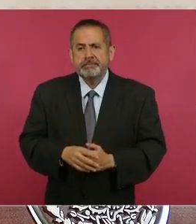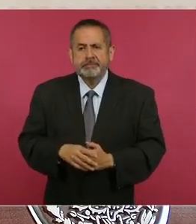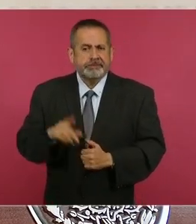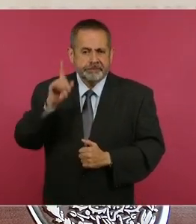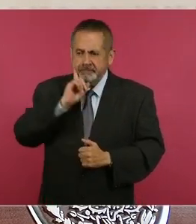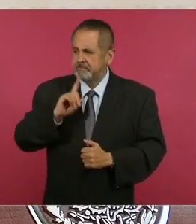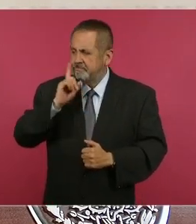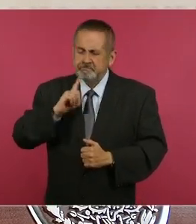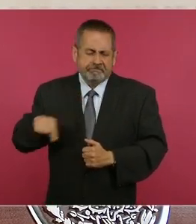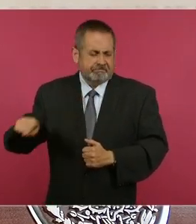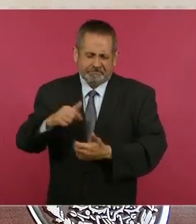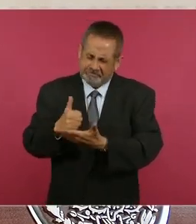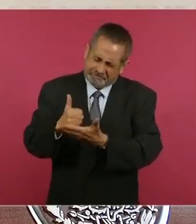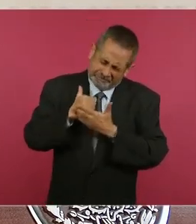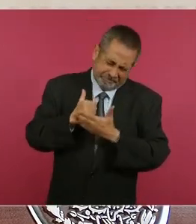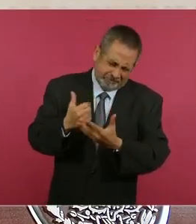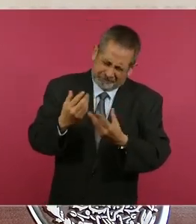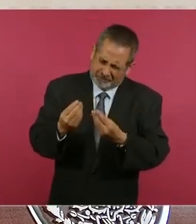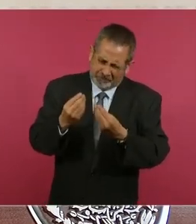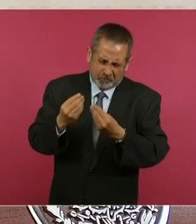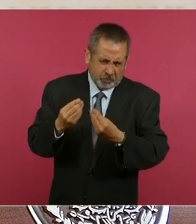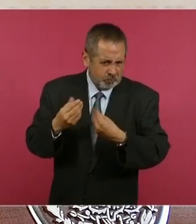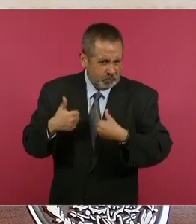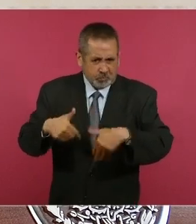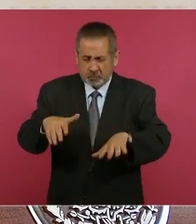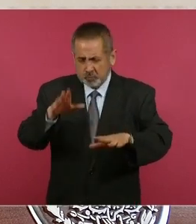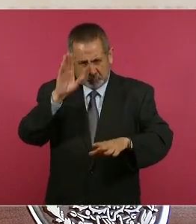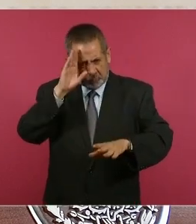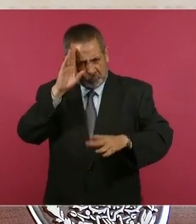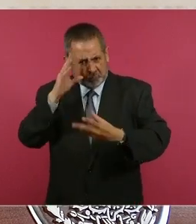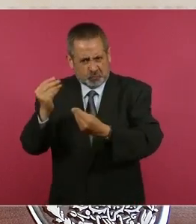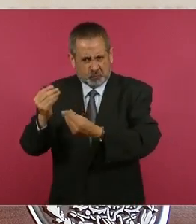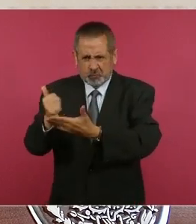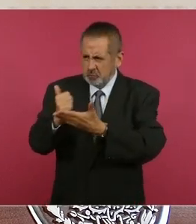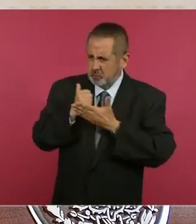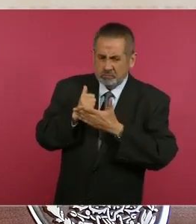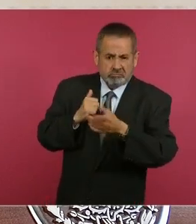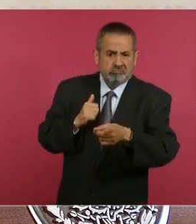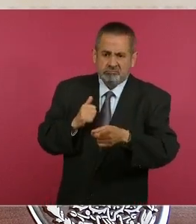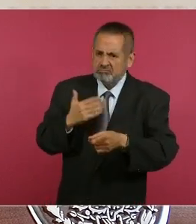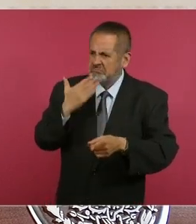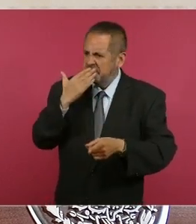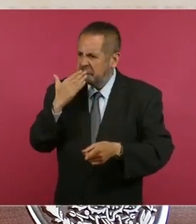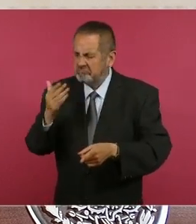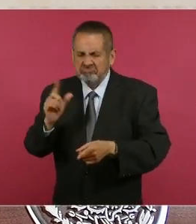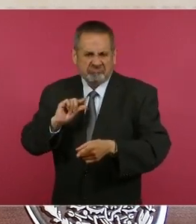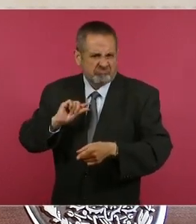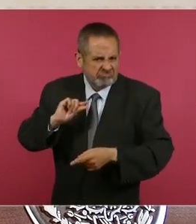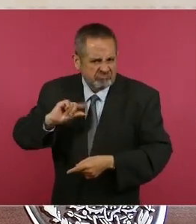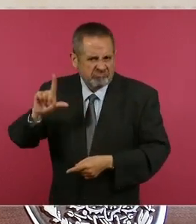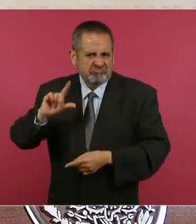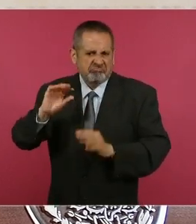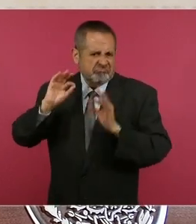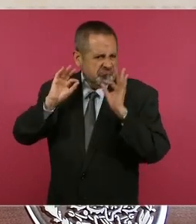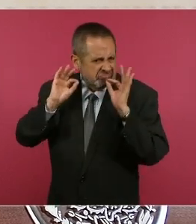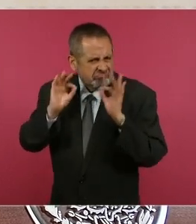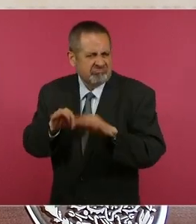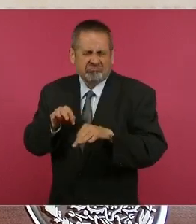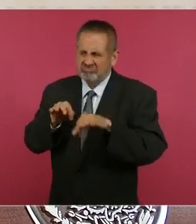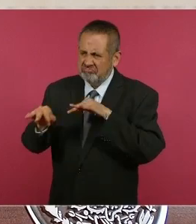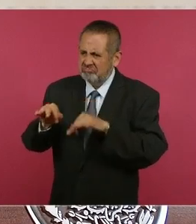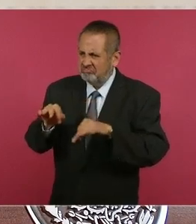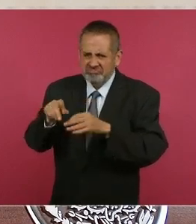las mujeres me han ayudado muchísimo, muchísimo, son extraordinarias servidoras públicas.